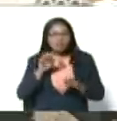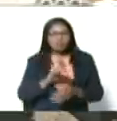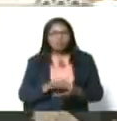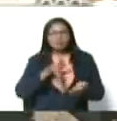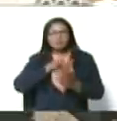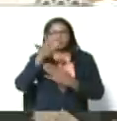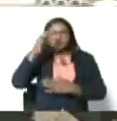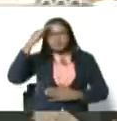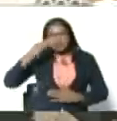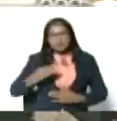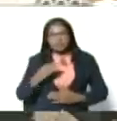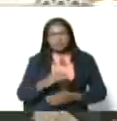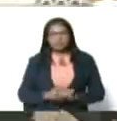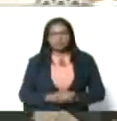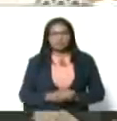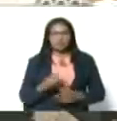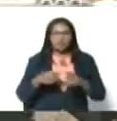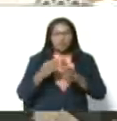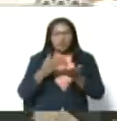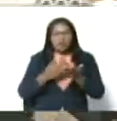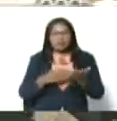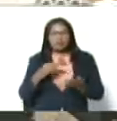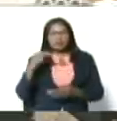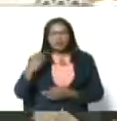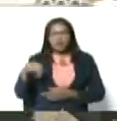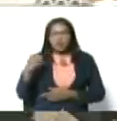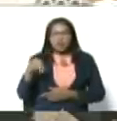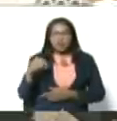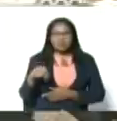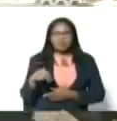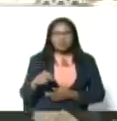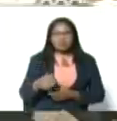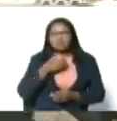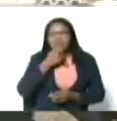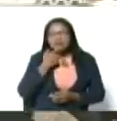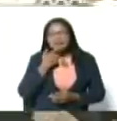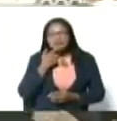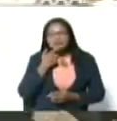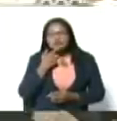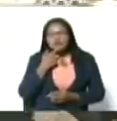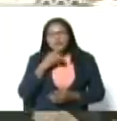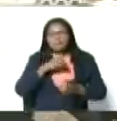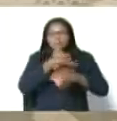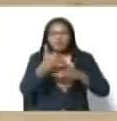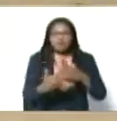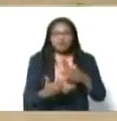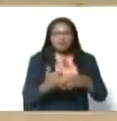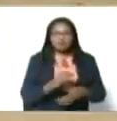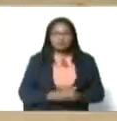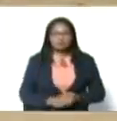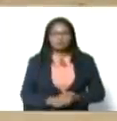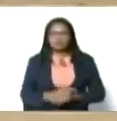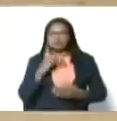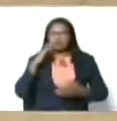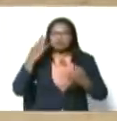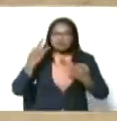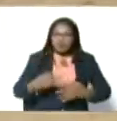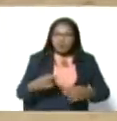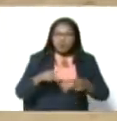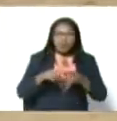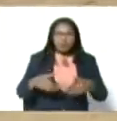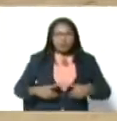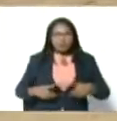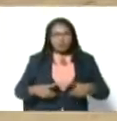militar, presentamos en el pasado noviembre este hermoso proyecto. Nosotros estamos seguros, presidente, y agradecemos su